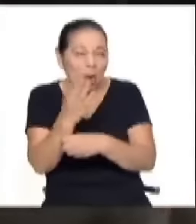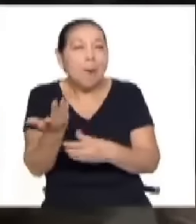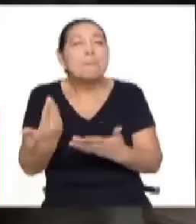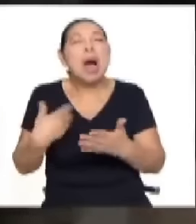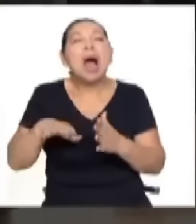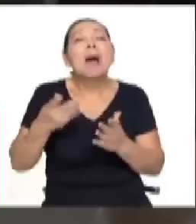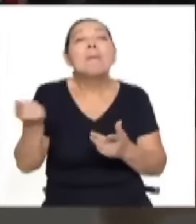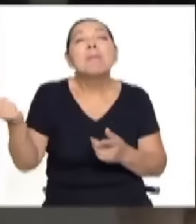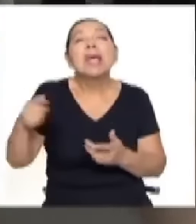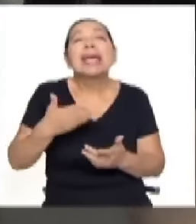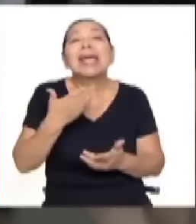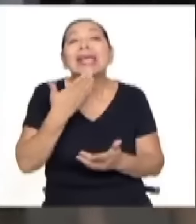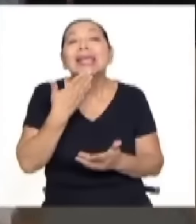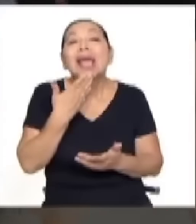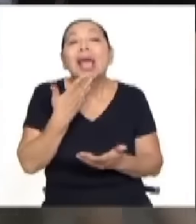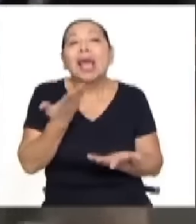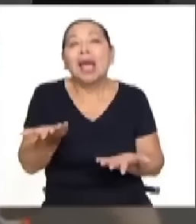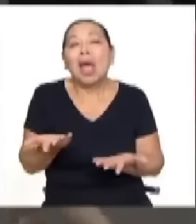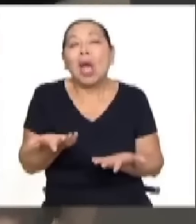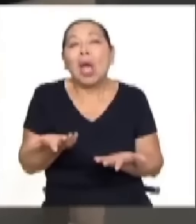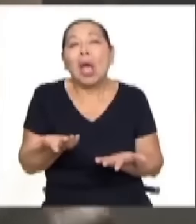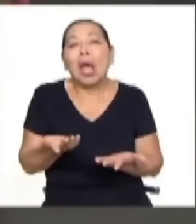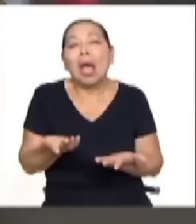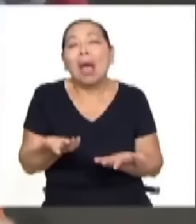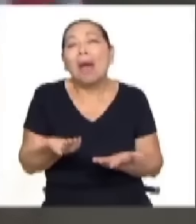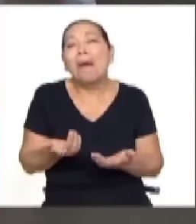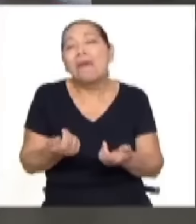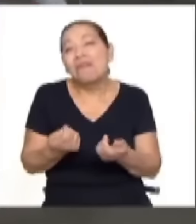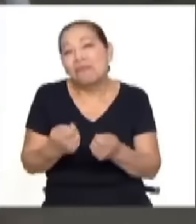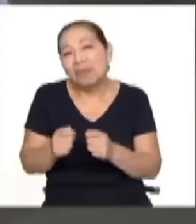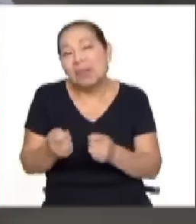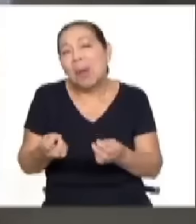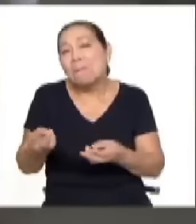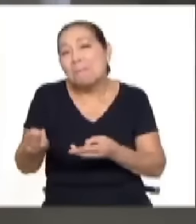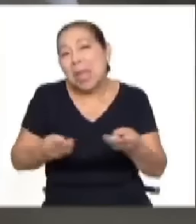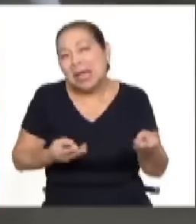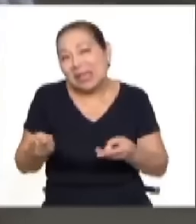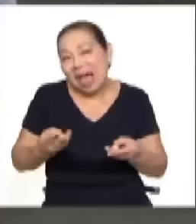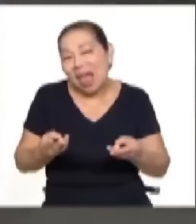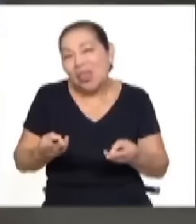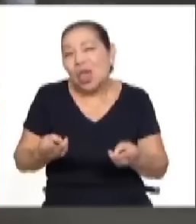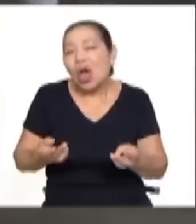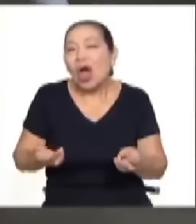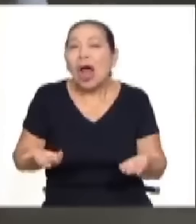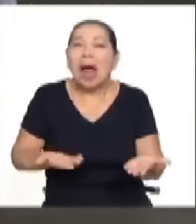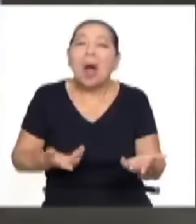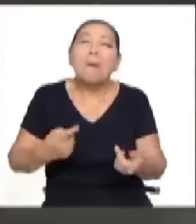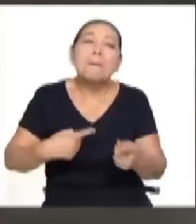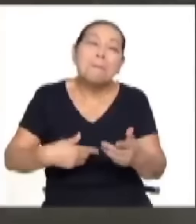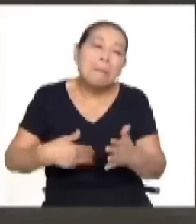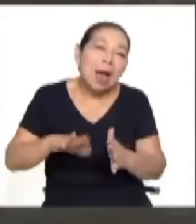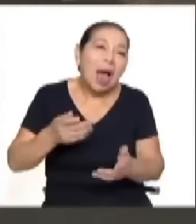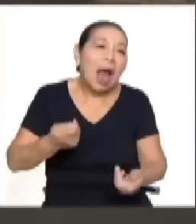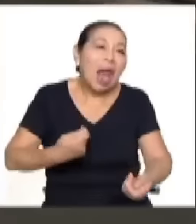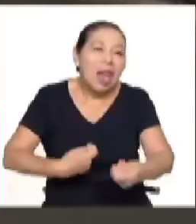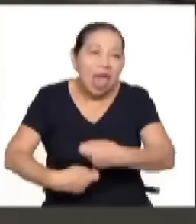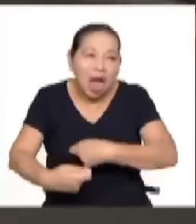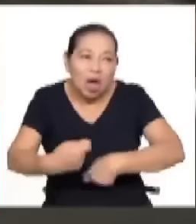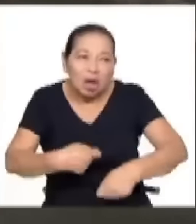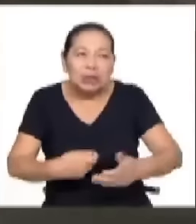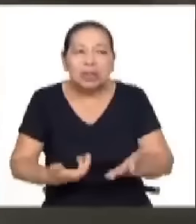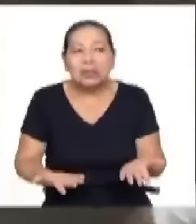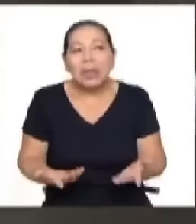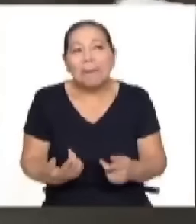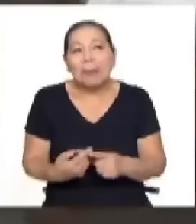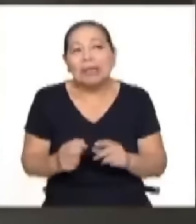vienen a comprar son los que llevan, por minoría, a llevarlos a los mercados, tanto los que tienen negocios de venta de pescado, pero